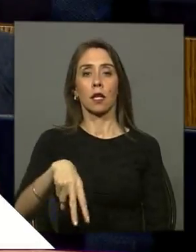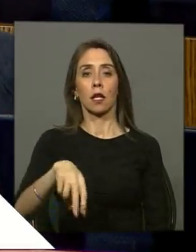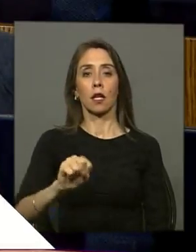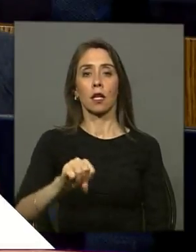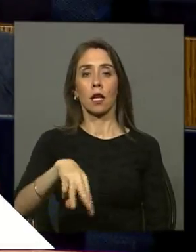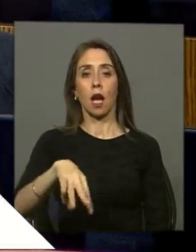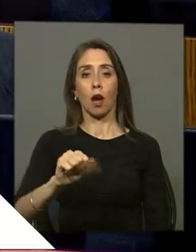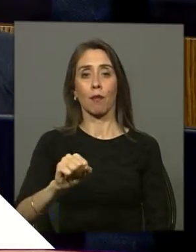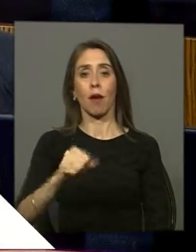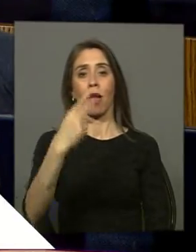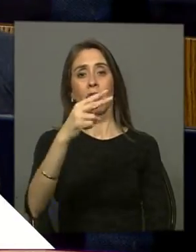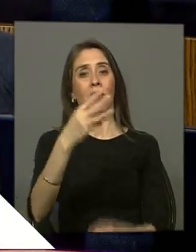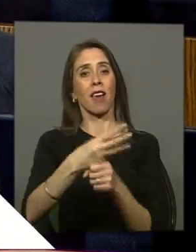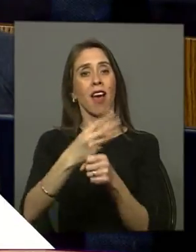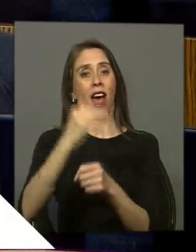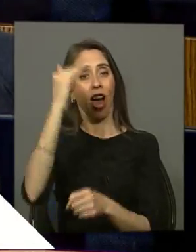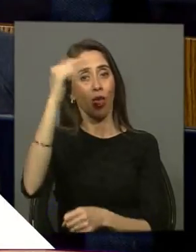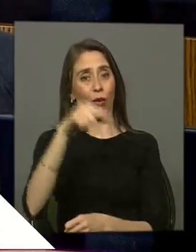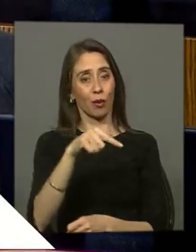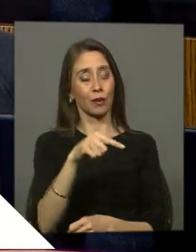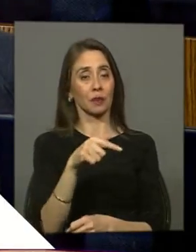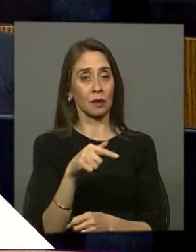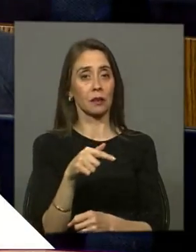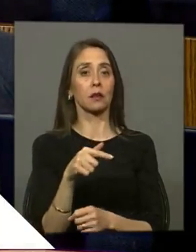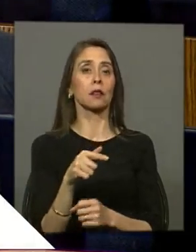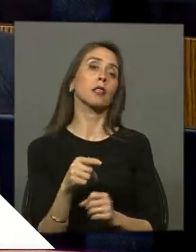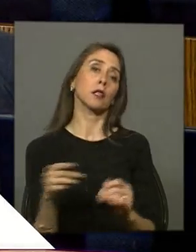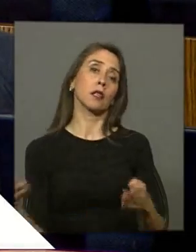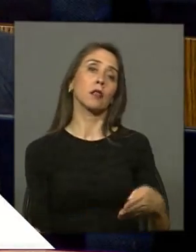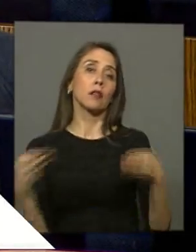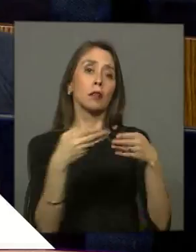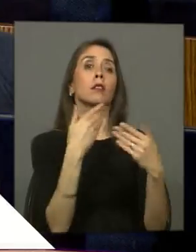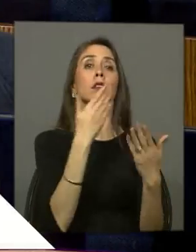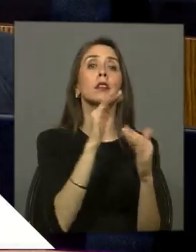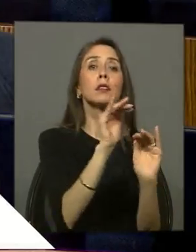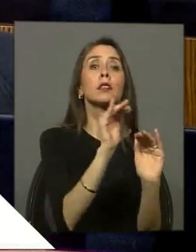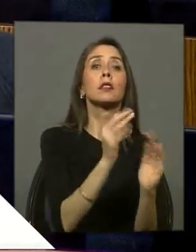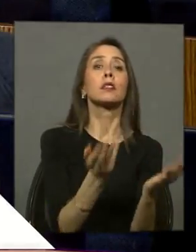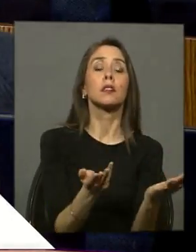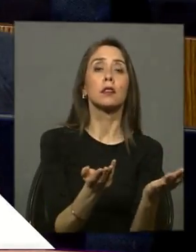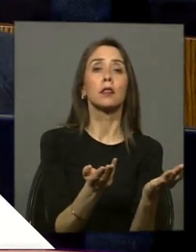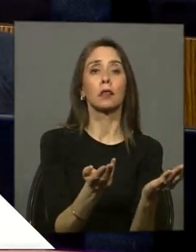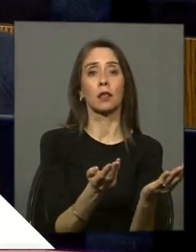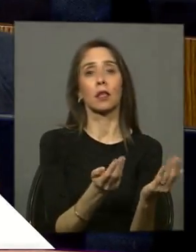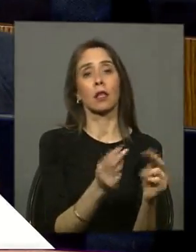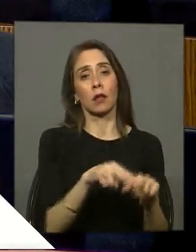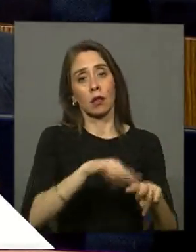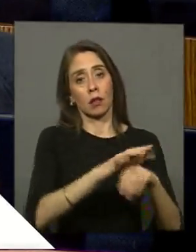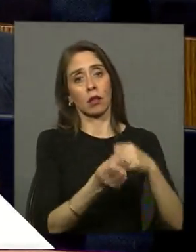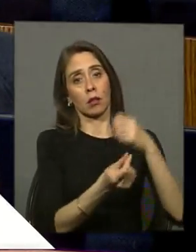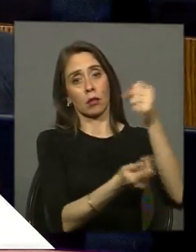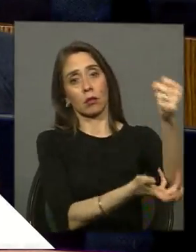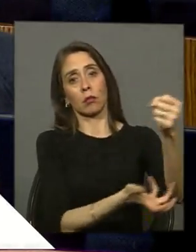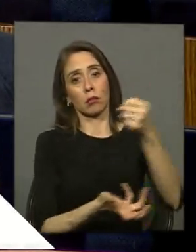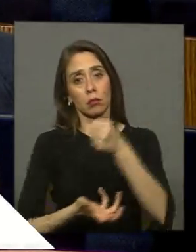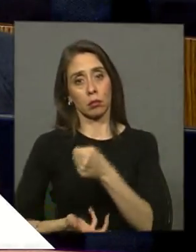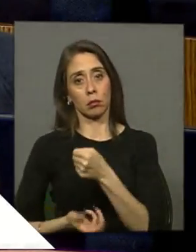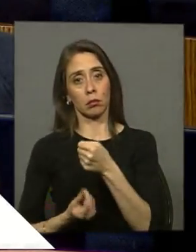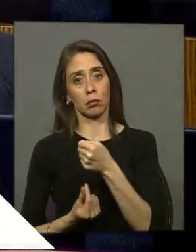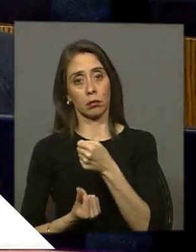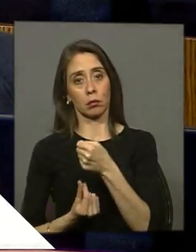con el objeto señor presidente de que puedan entregar respaldo financiero para